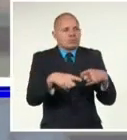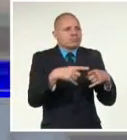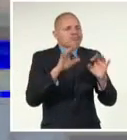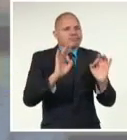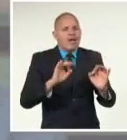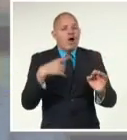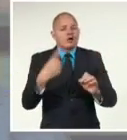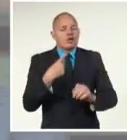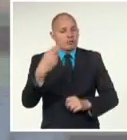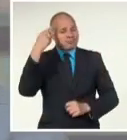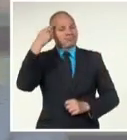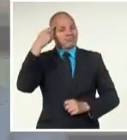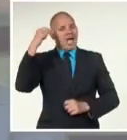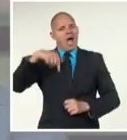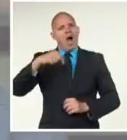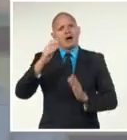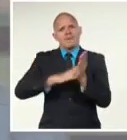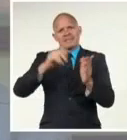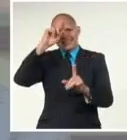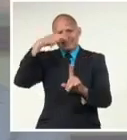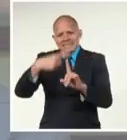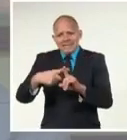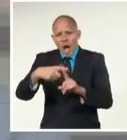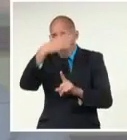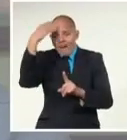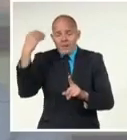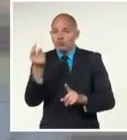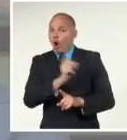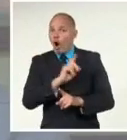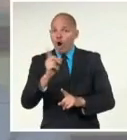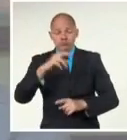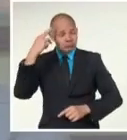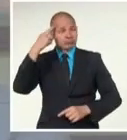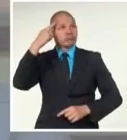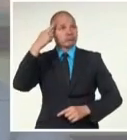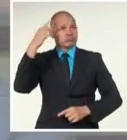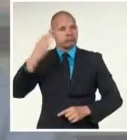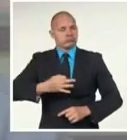hecho histórico fundacional de México, pero también